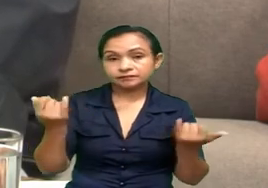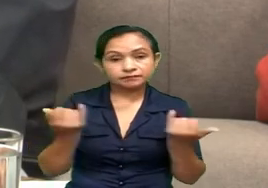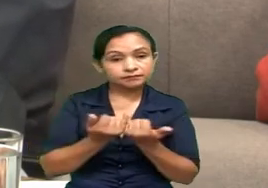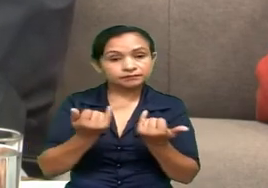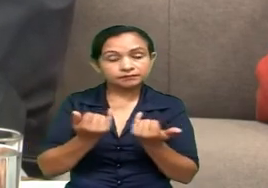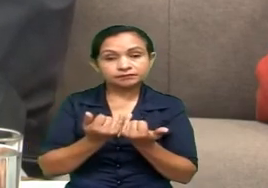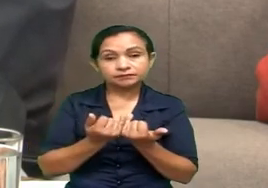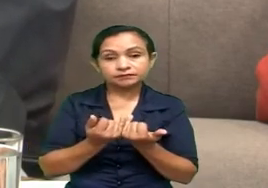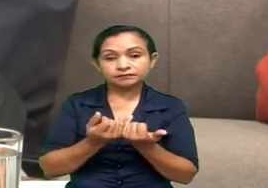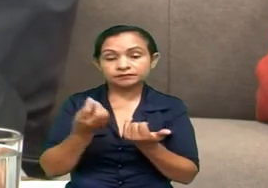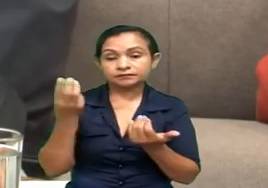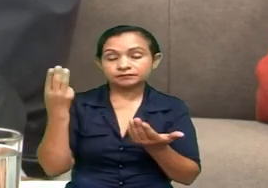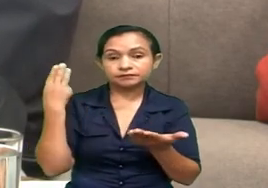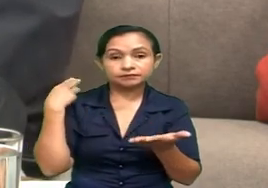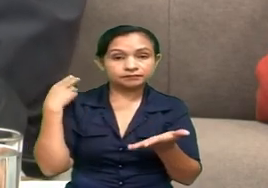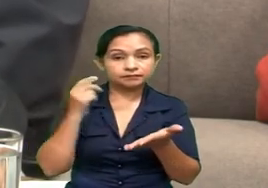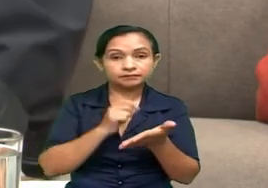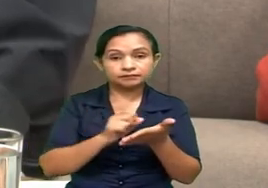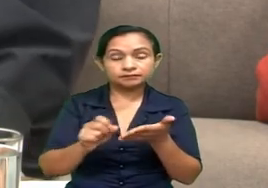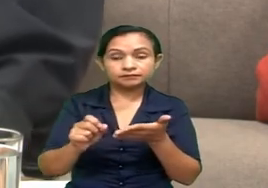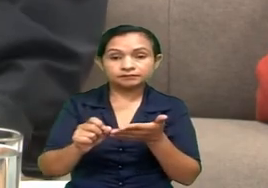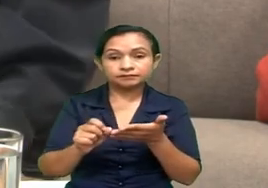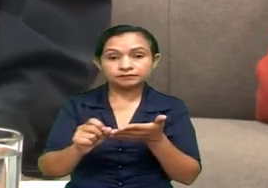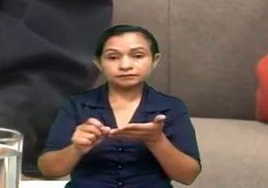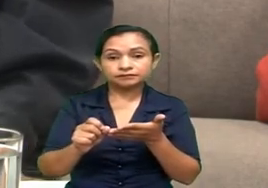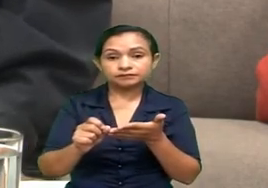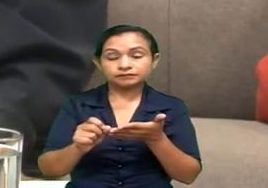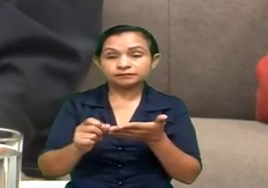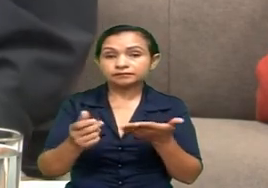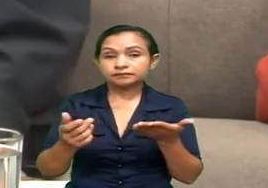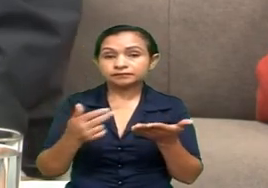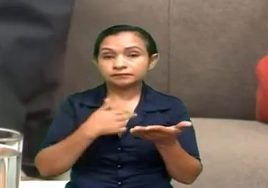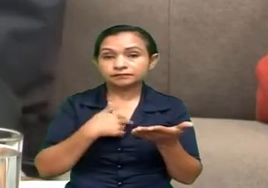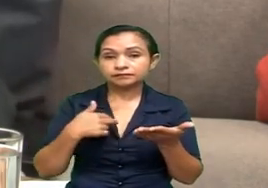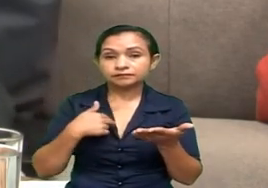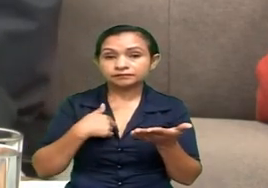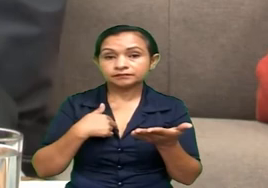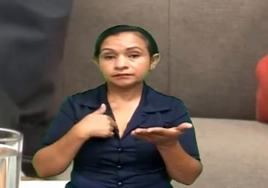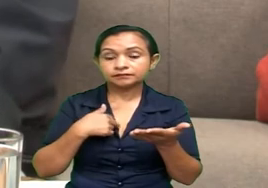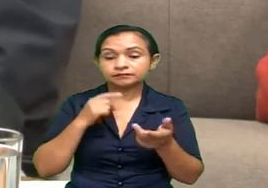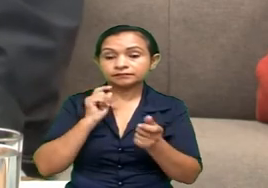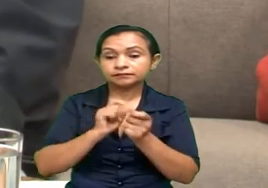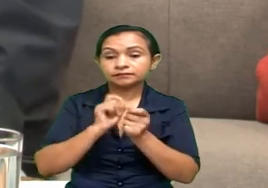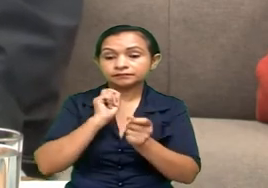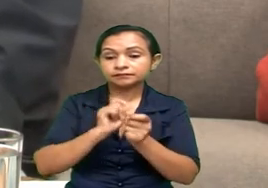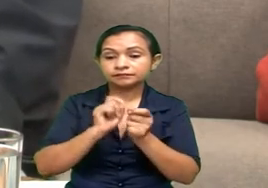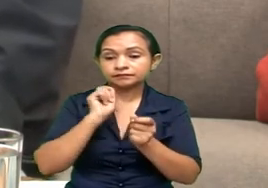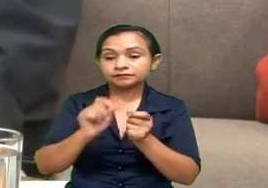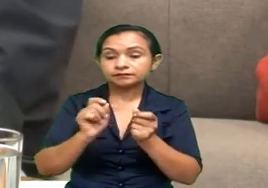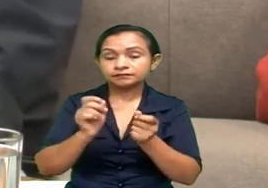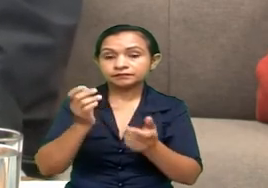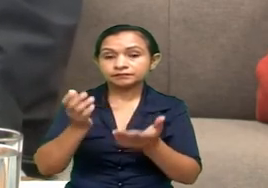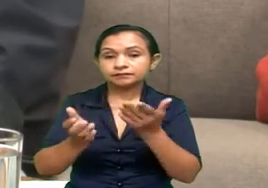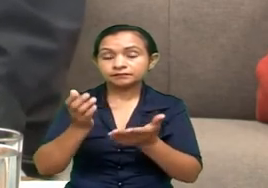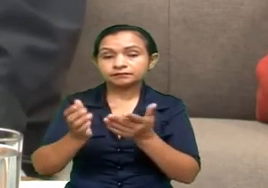del maestro que incendió una de las casas donde estaban los